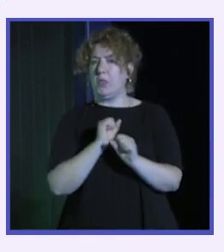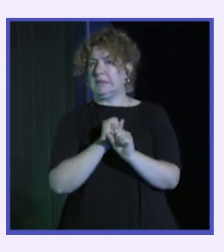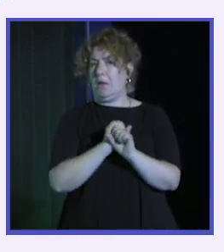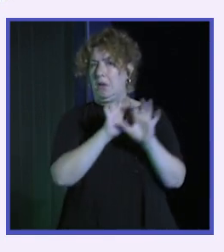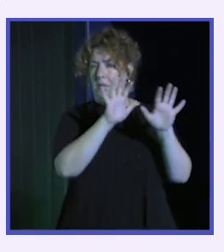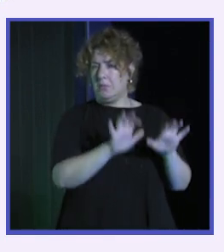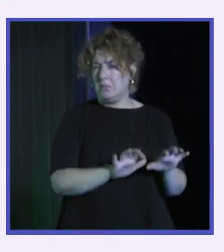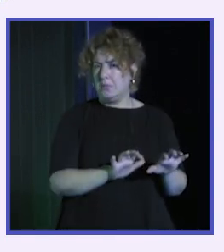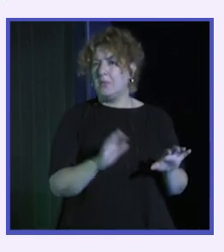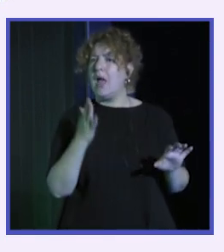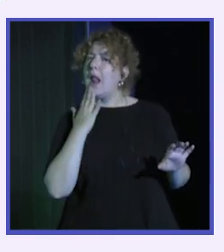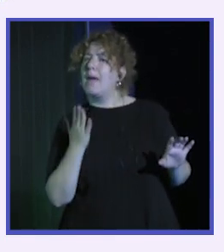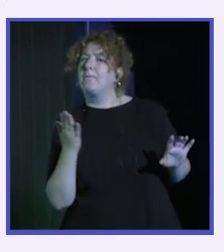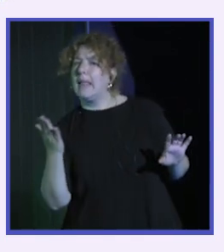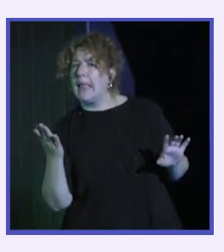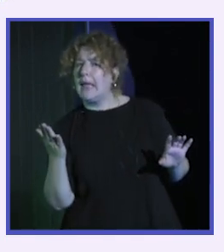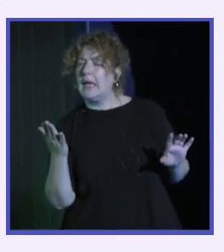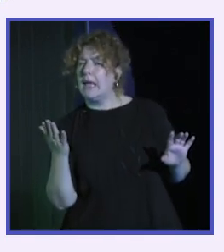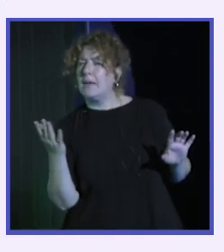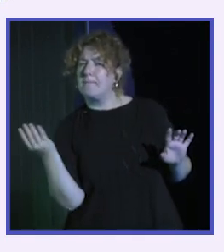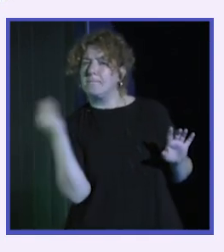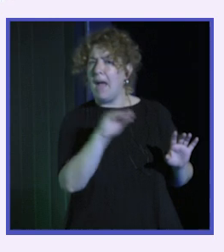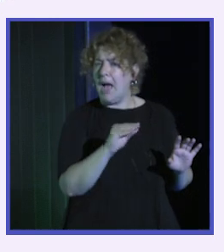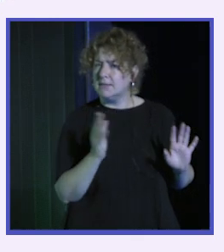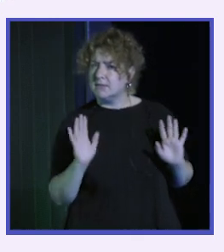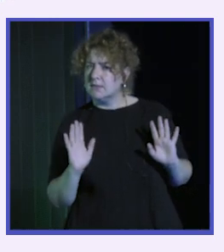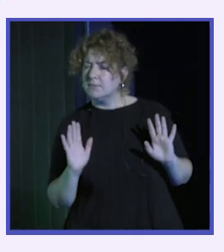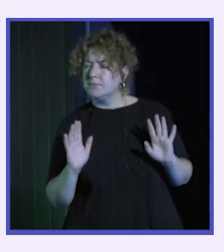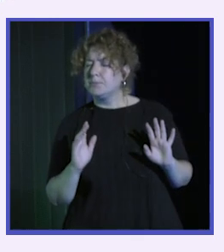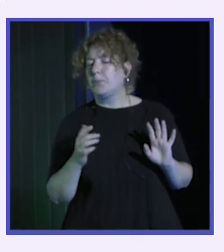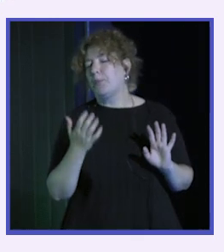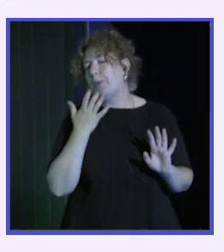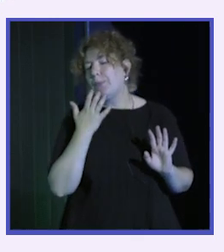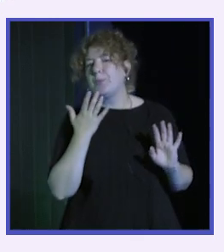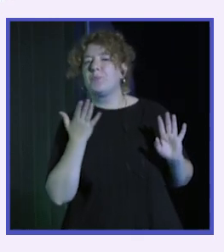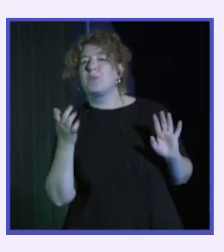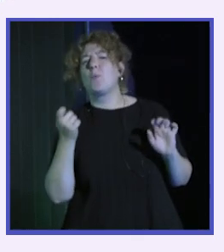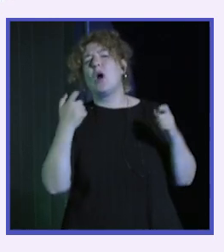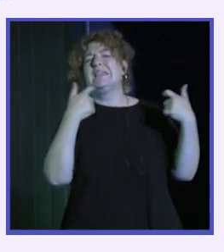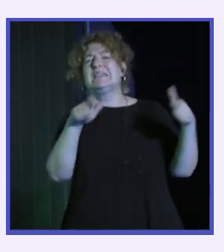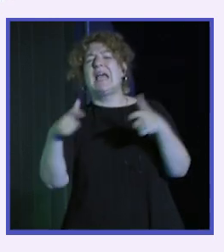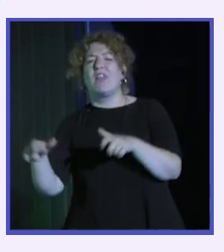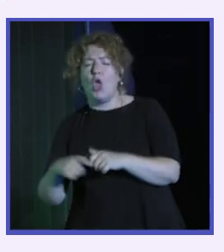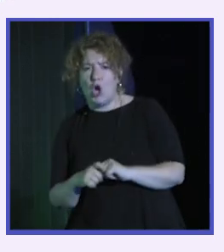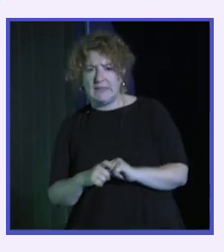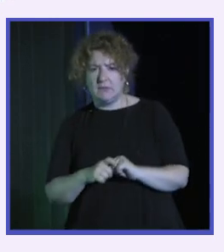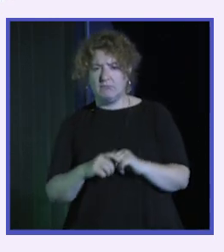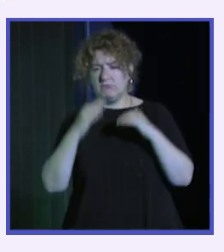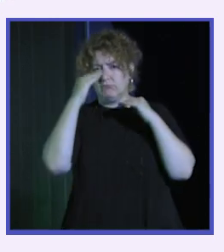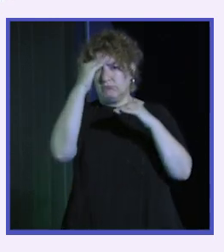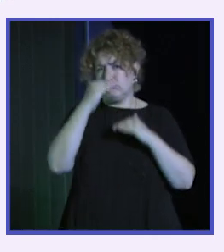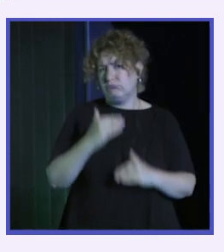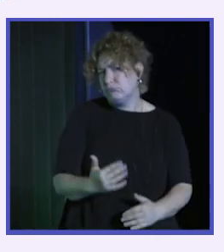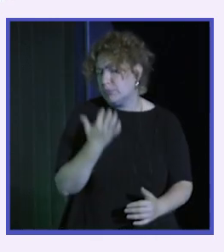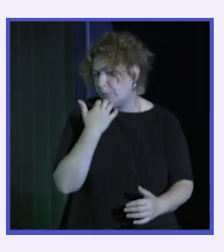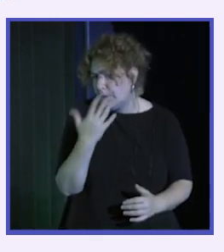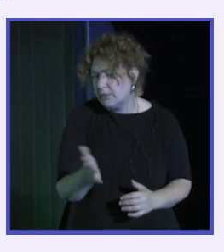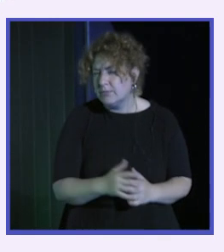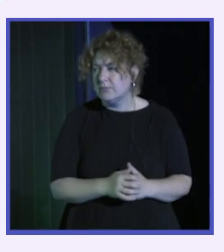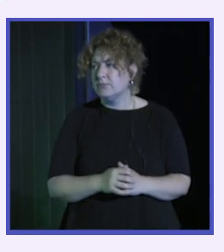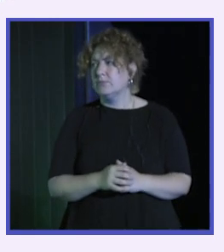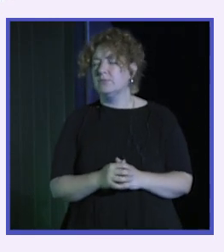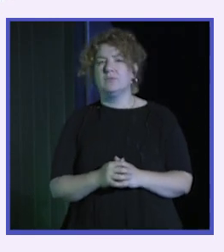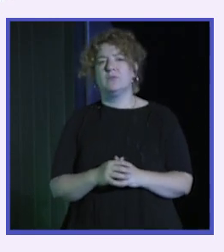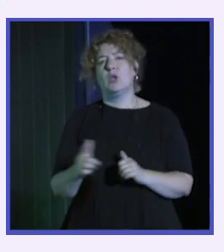trabajar. Pidámosle ahora que añada cosas. Le podemos pedir que nos añada secciones. El iconito